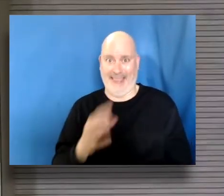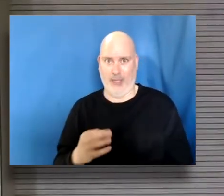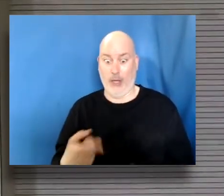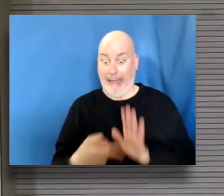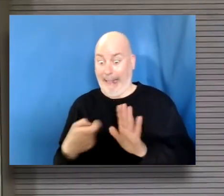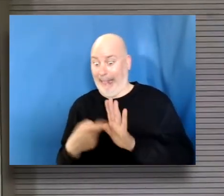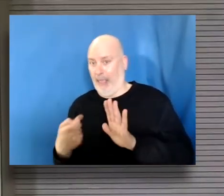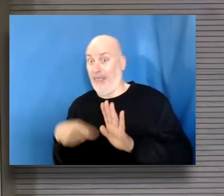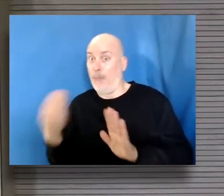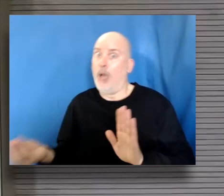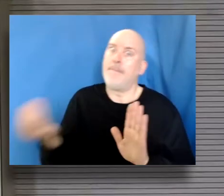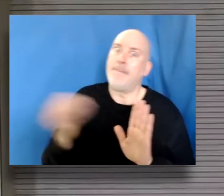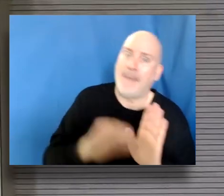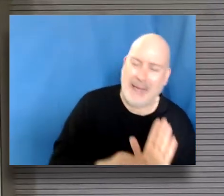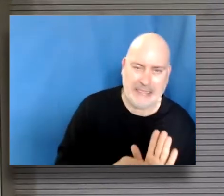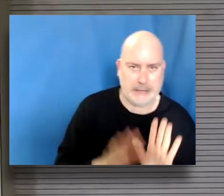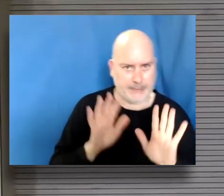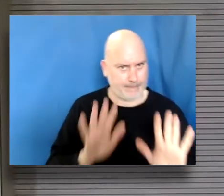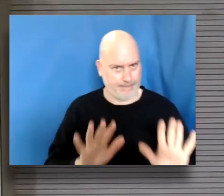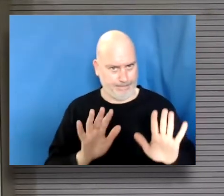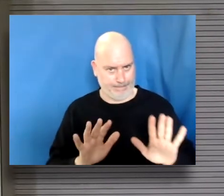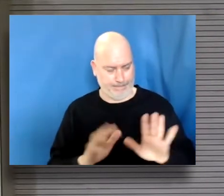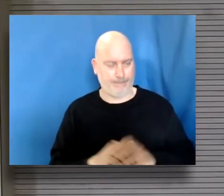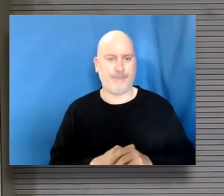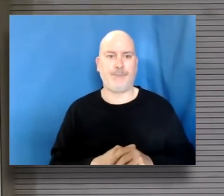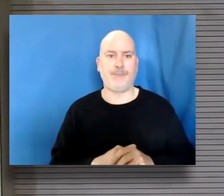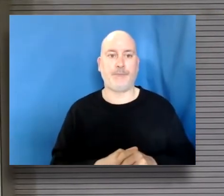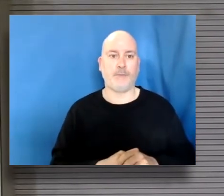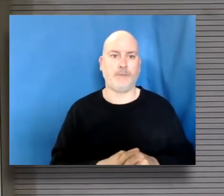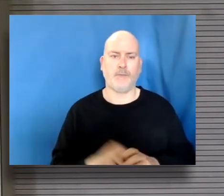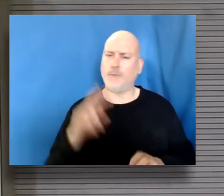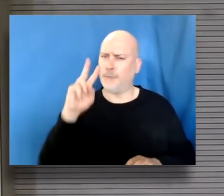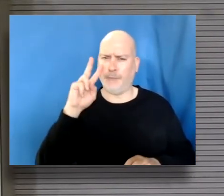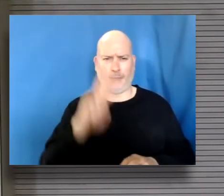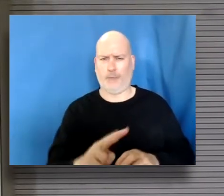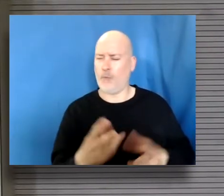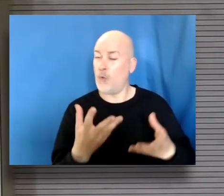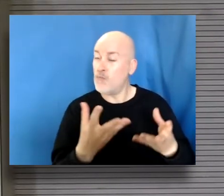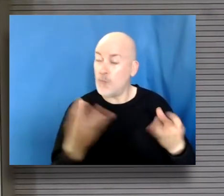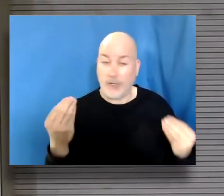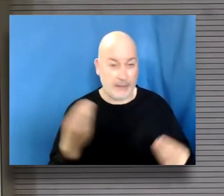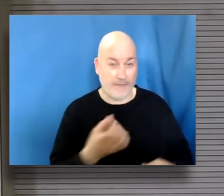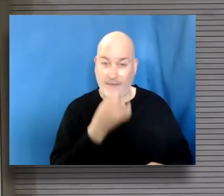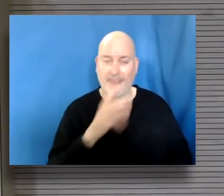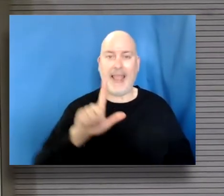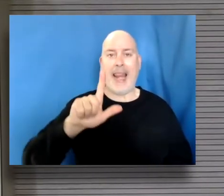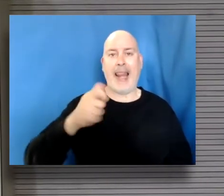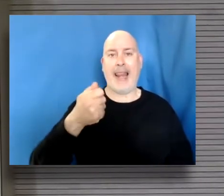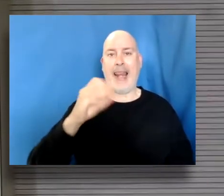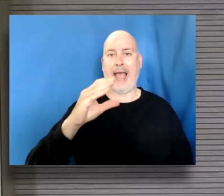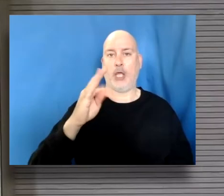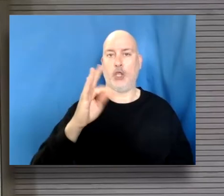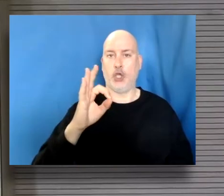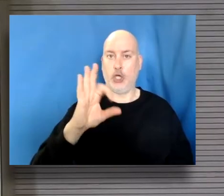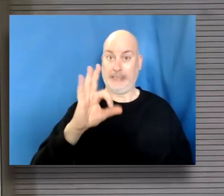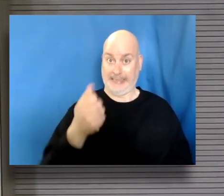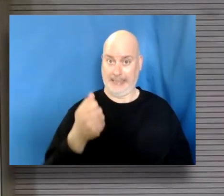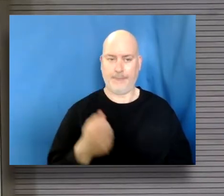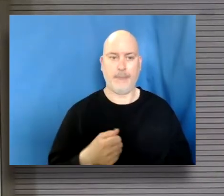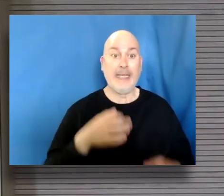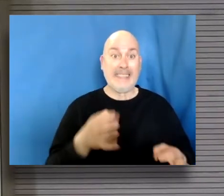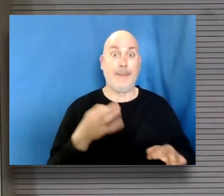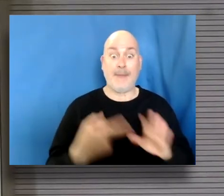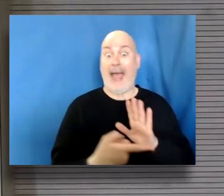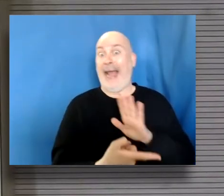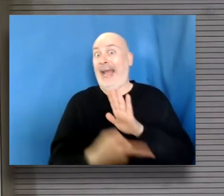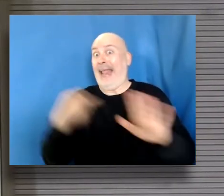incorporando nuevamente. Esto se ve un clásico de esto es la lactosa, ¿no? Intentamos siempre retirar la lactosa cuando